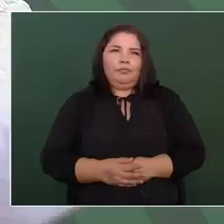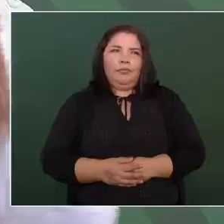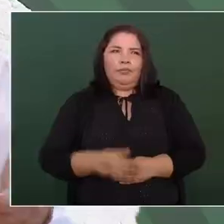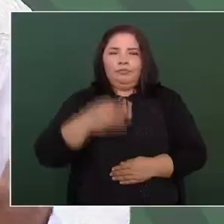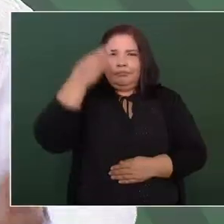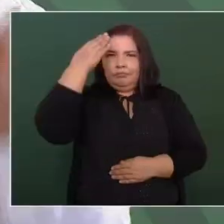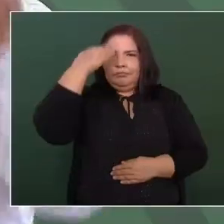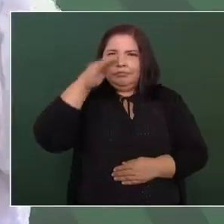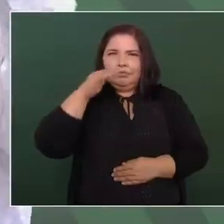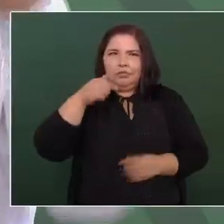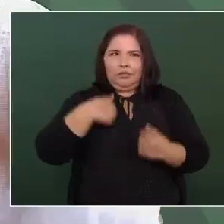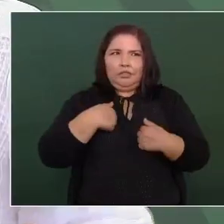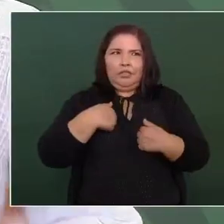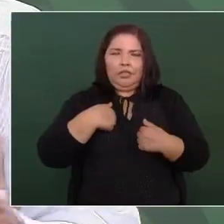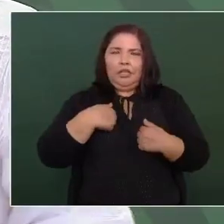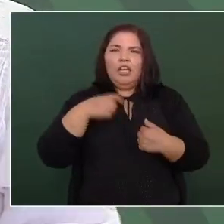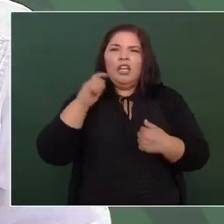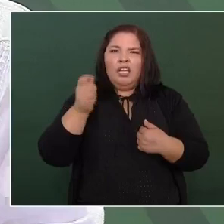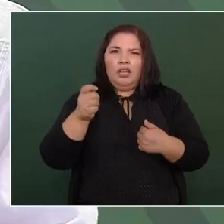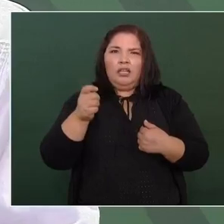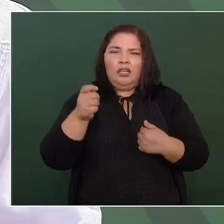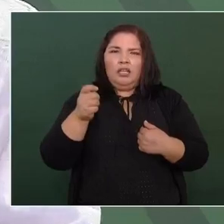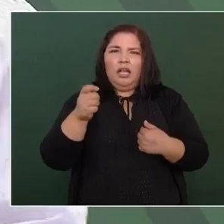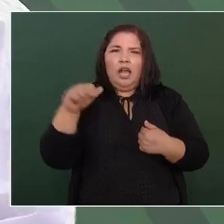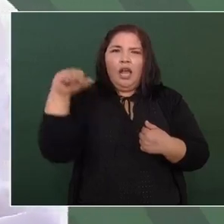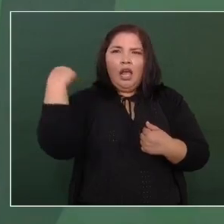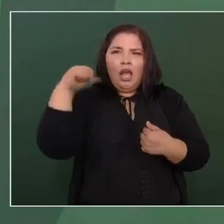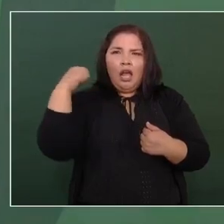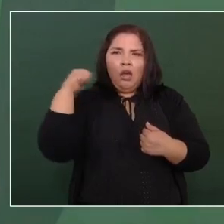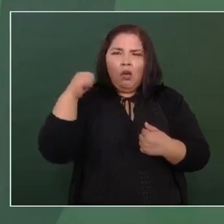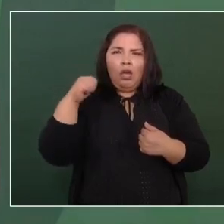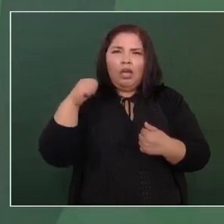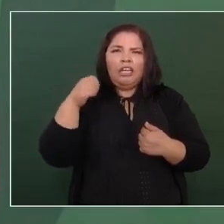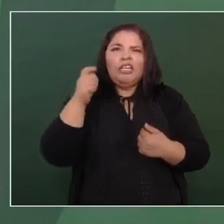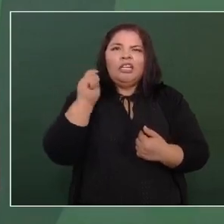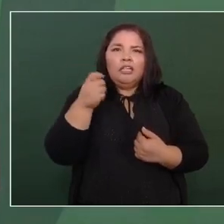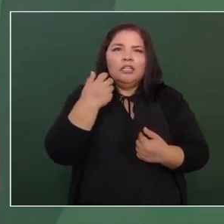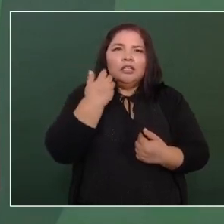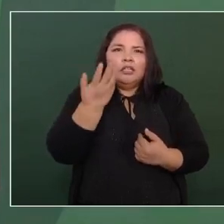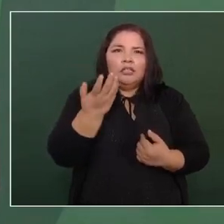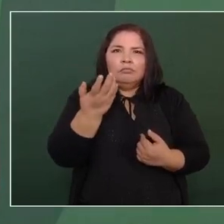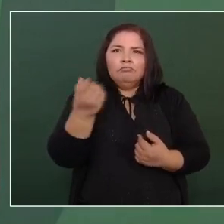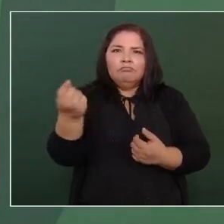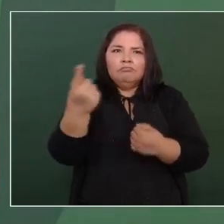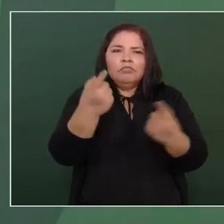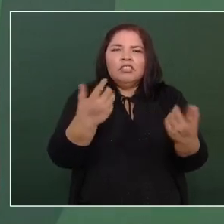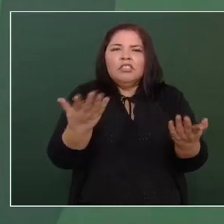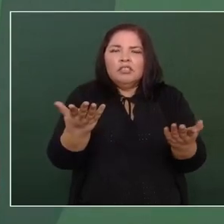¿Saben qué buscaban en el caso de Acapulco? Todavía lo estoy